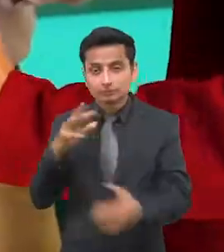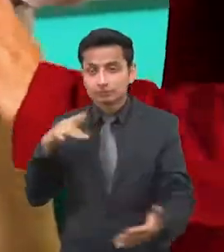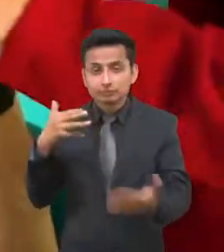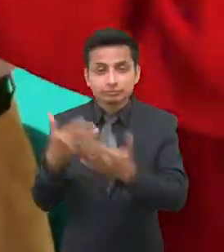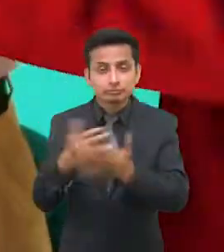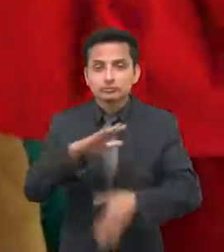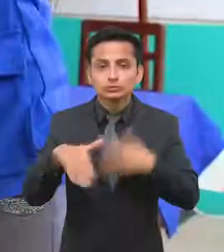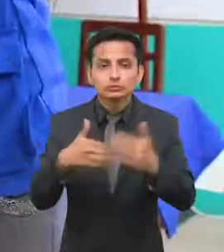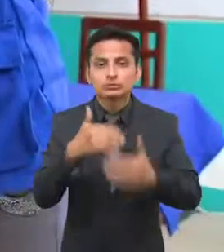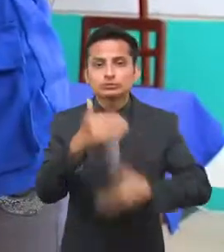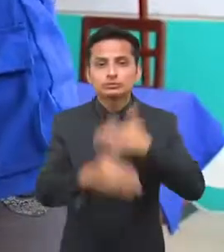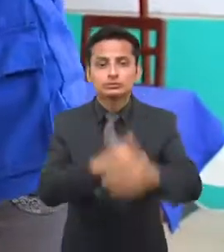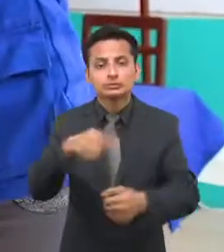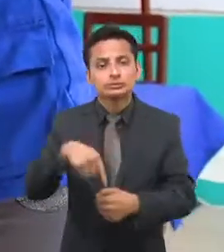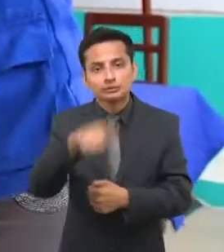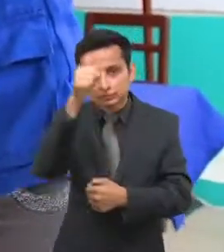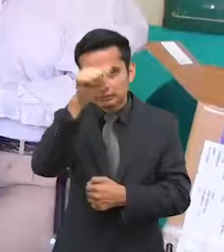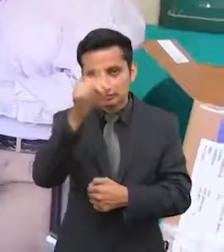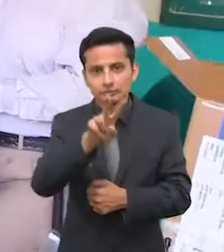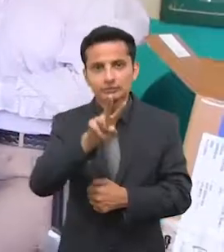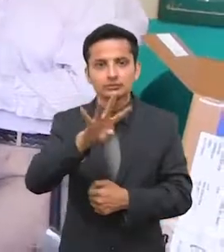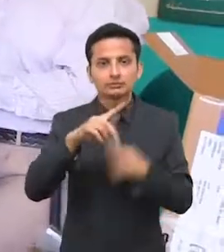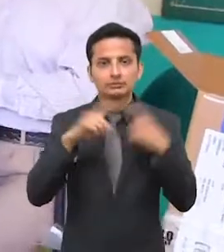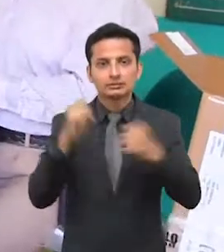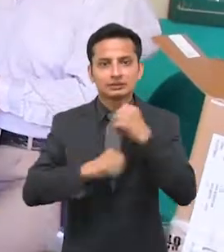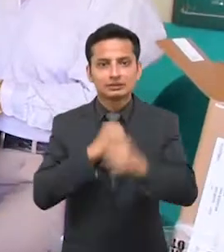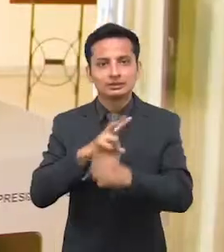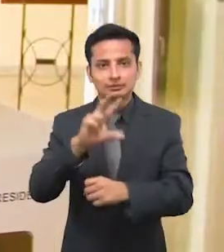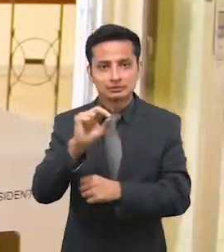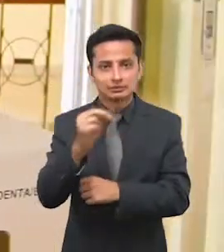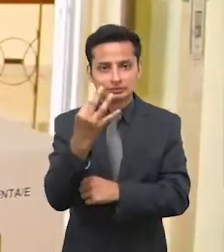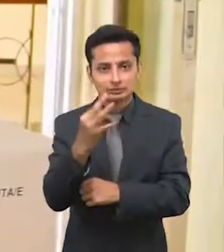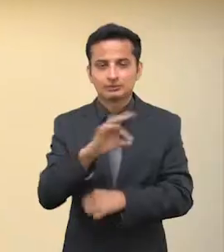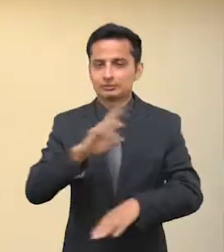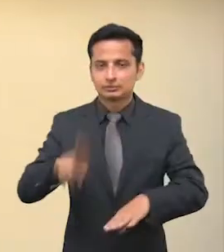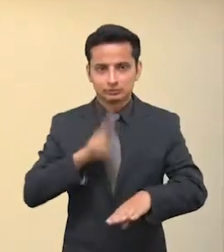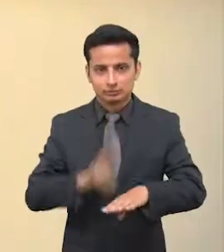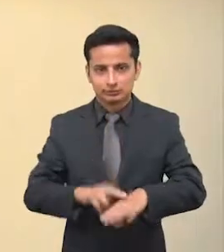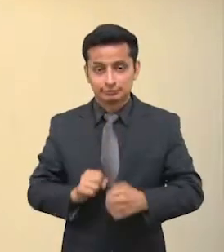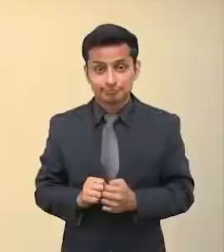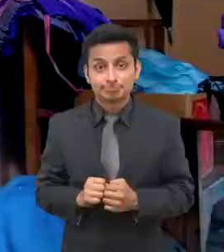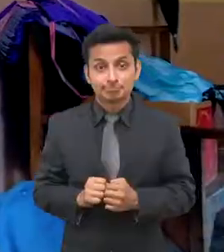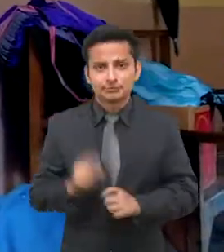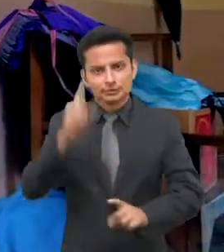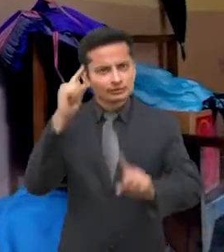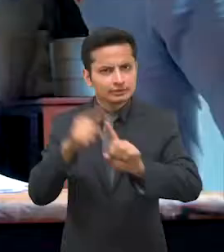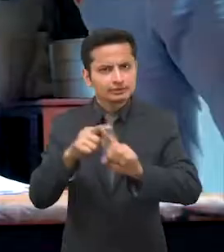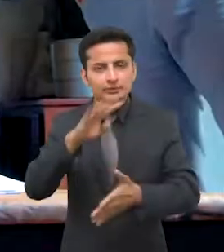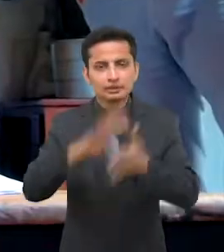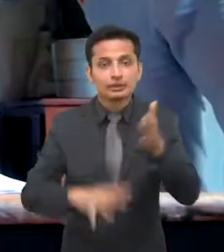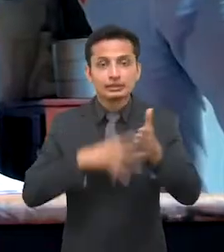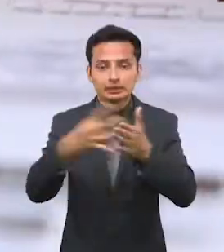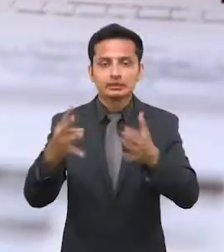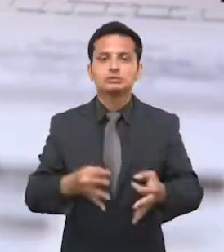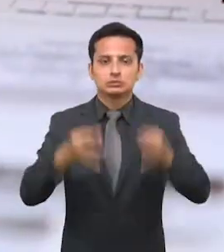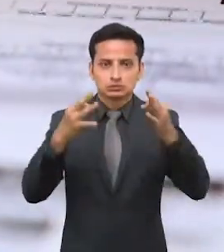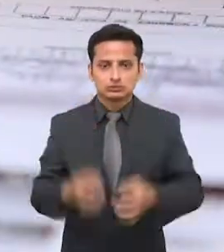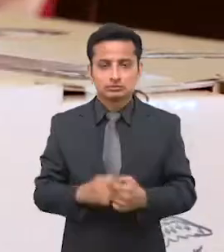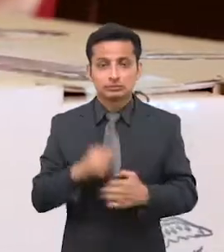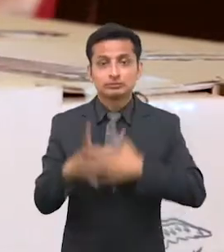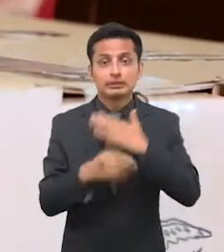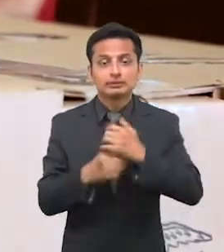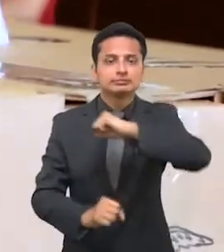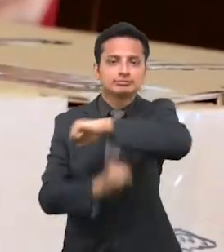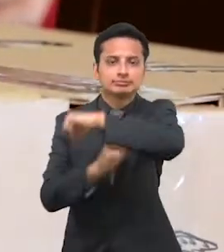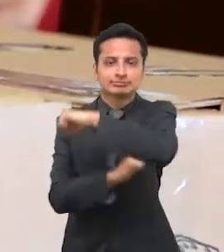la normalidad en el proceso electoral del próximo domingo 24 de marzo de 2019, con el objetivo de cumplir el cronograma establecido